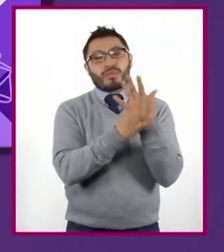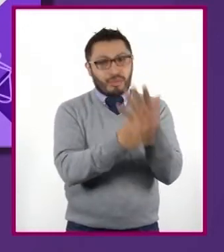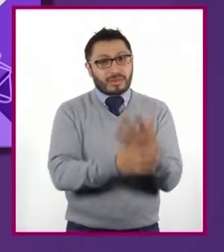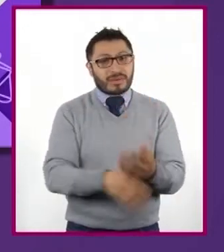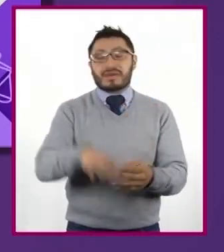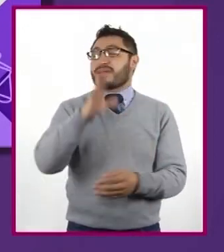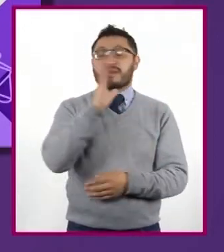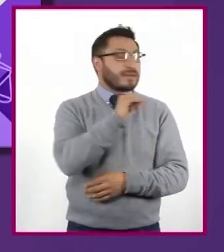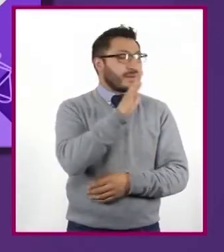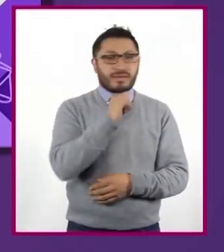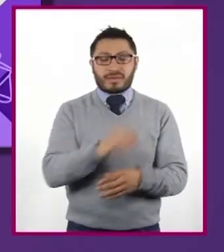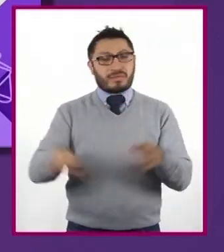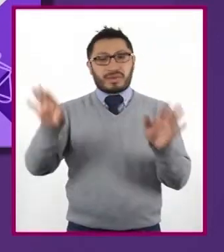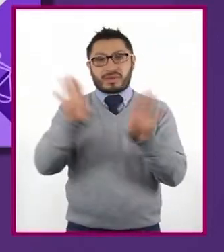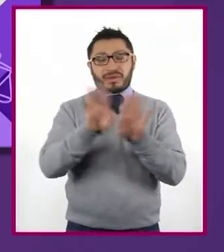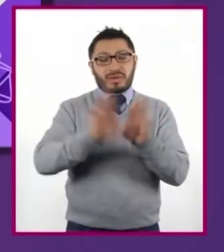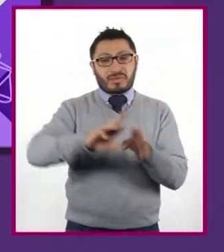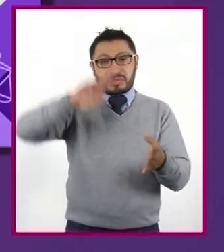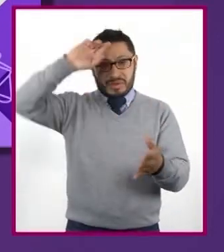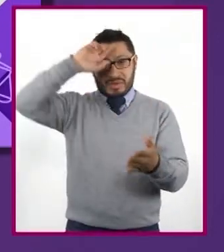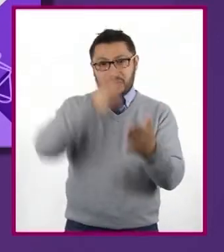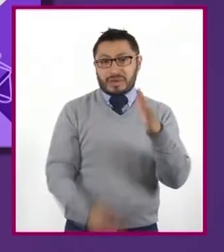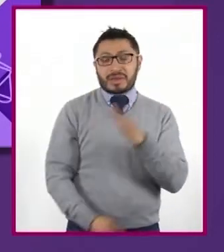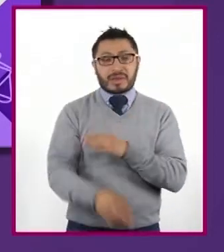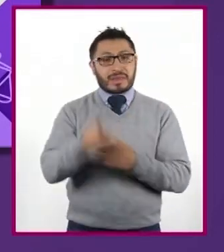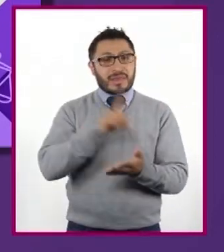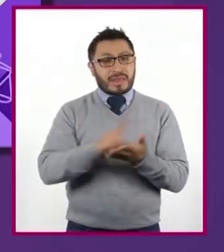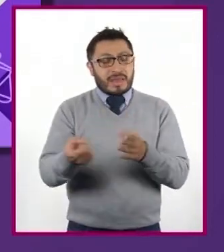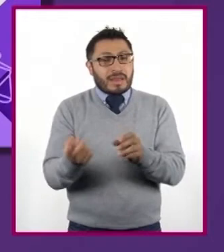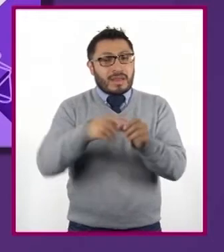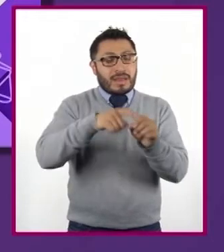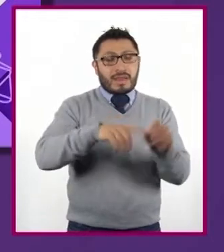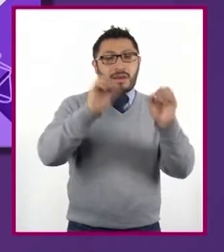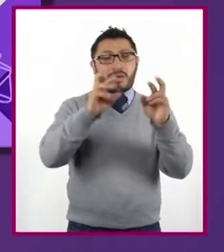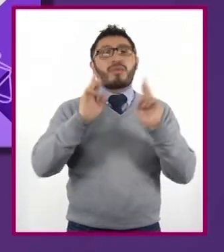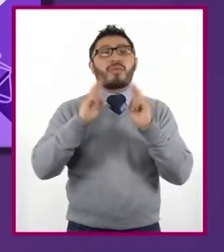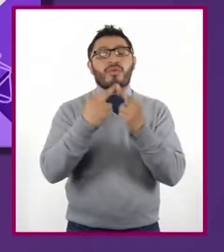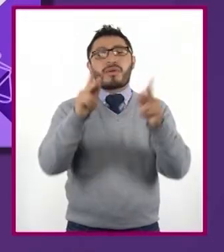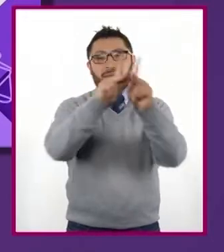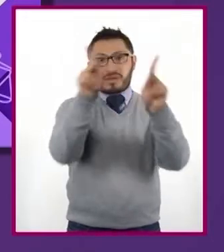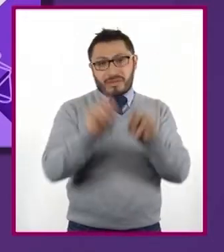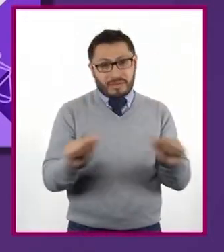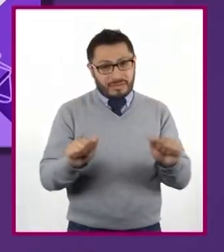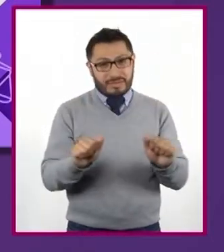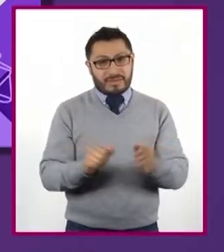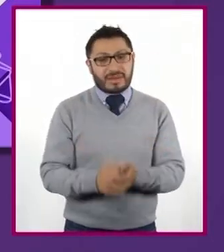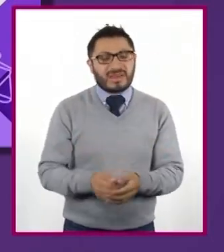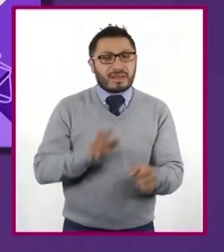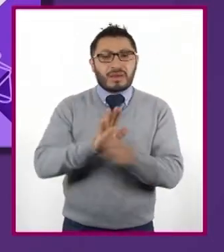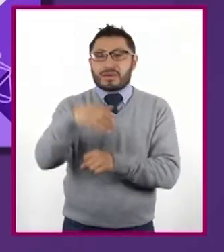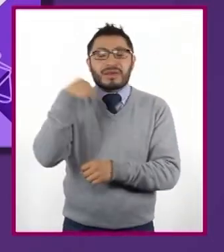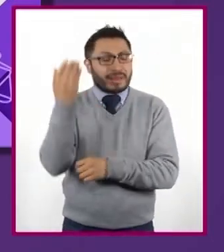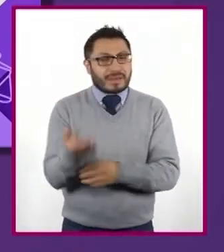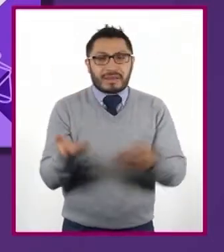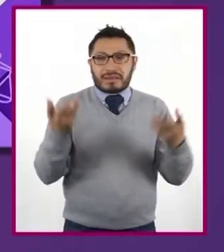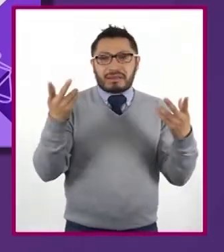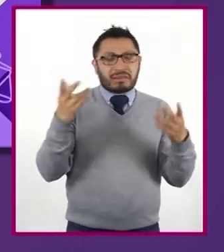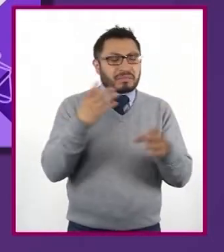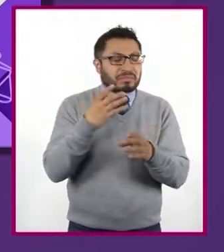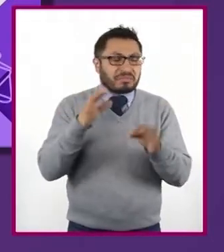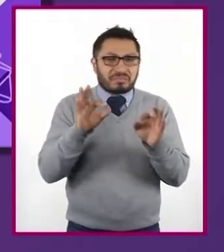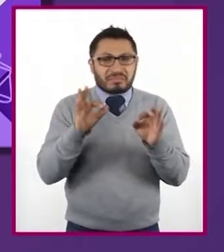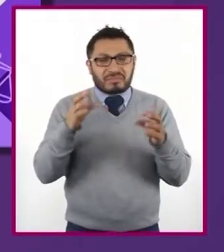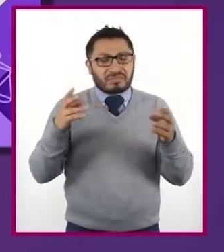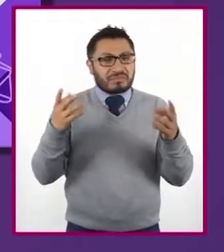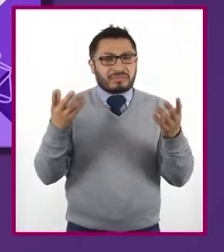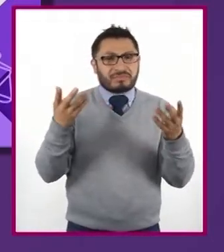no se podrá coartar el derecho de asociarse o reunirse pacíficamente con cualquier objeto lícito,